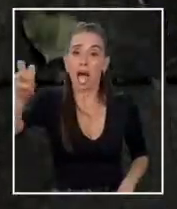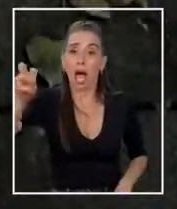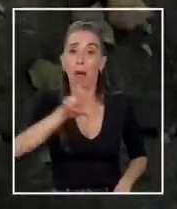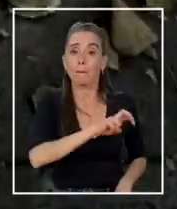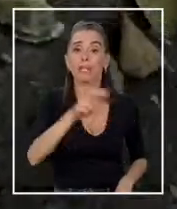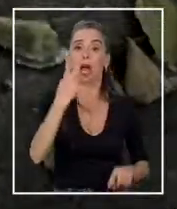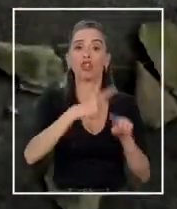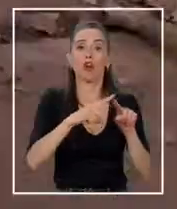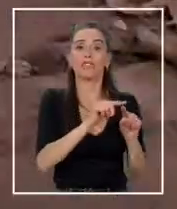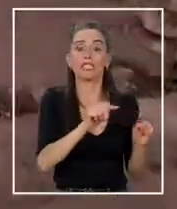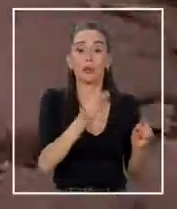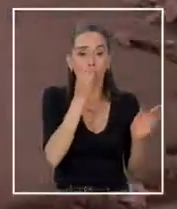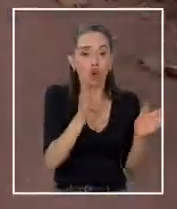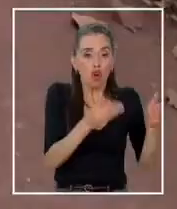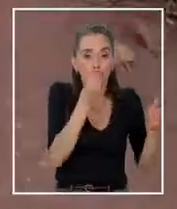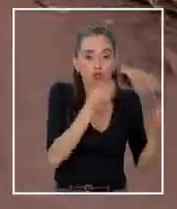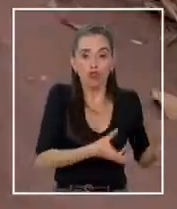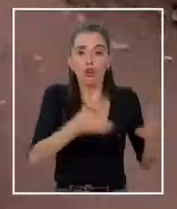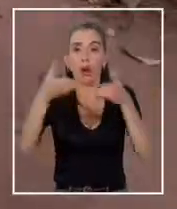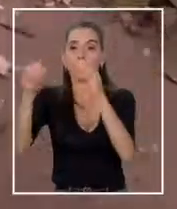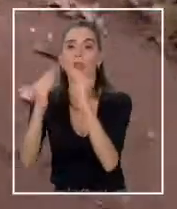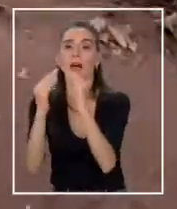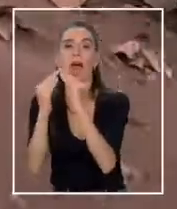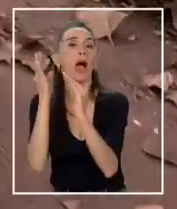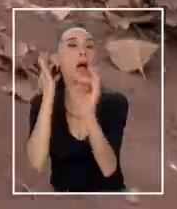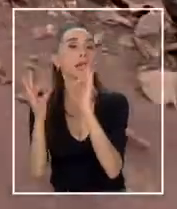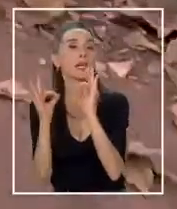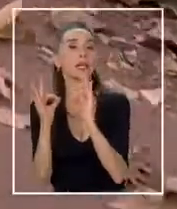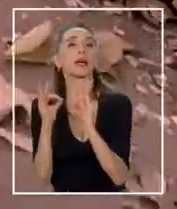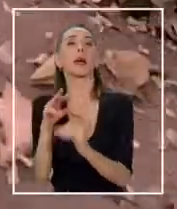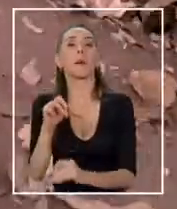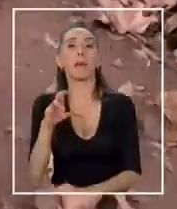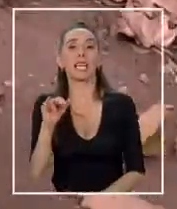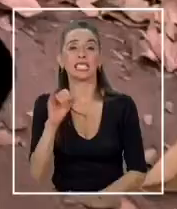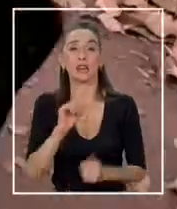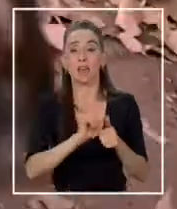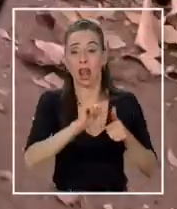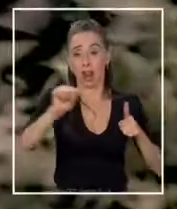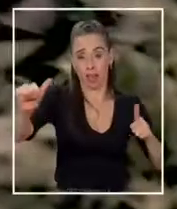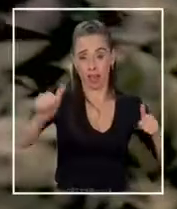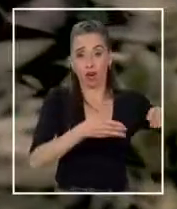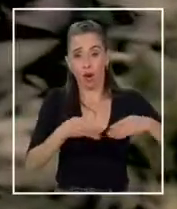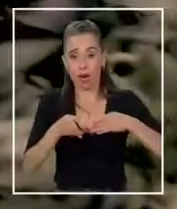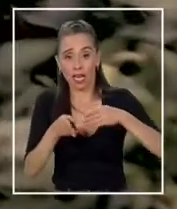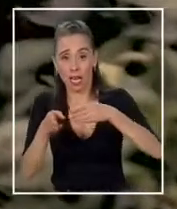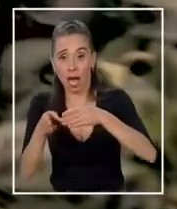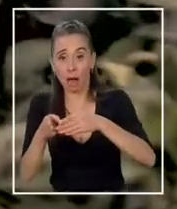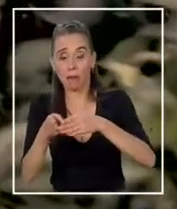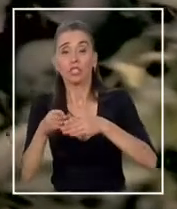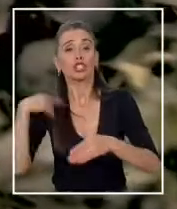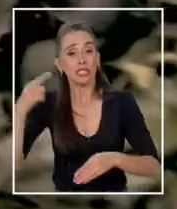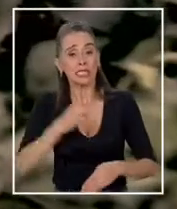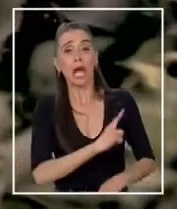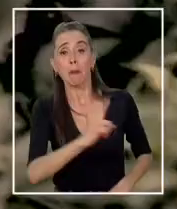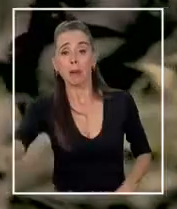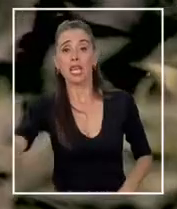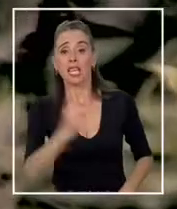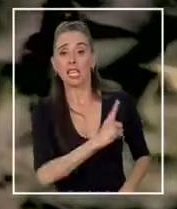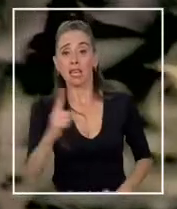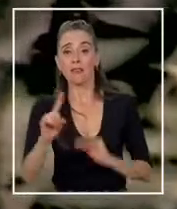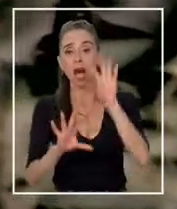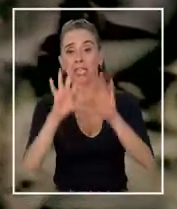semana, para llevar mercadería a la casa de su hermana María Isabel. Era un camino largo, pero habitual, que se vio interrumpido el